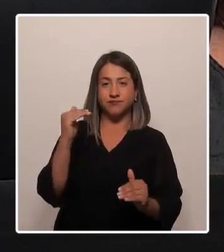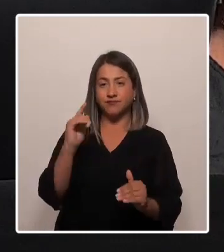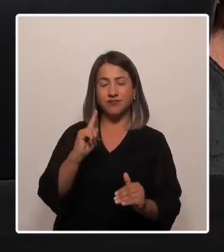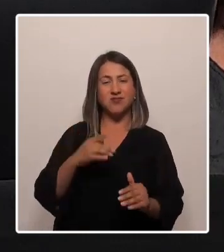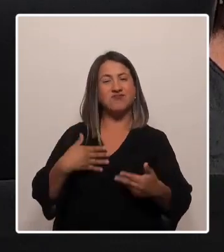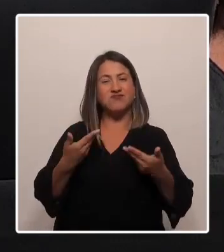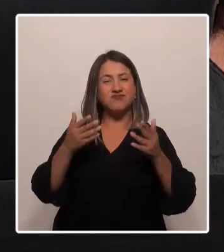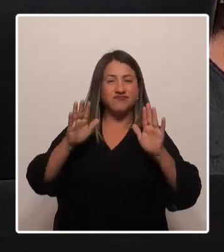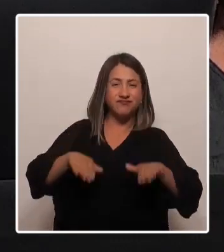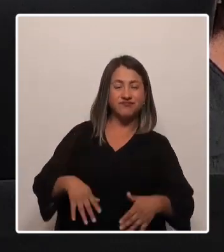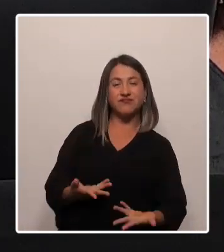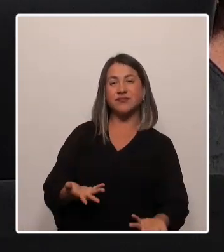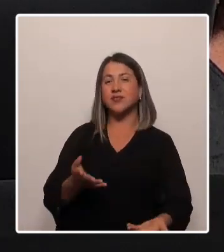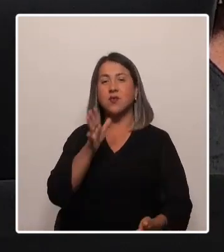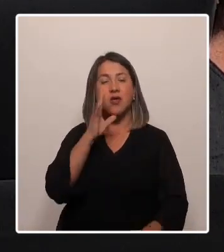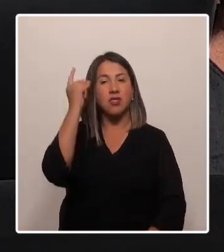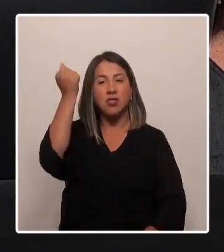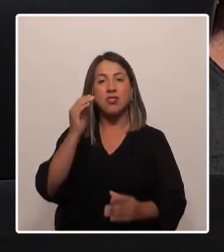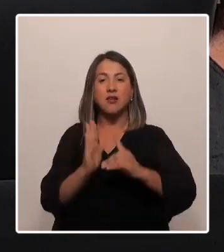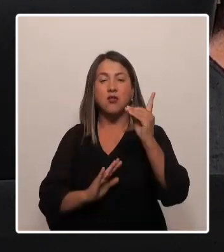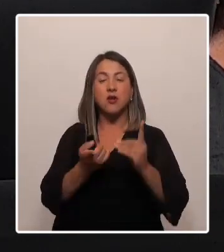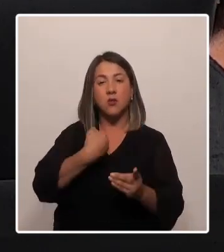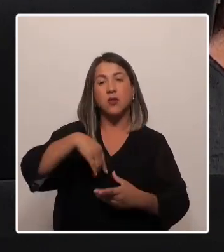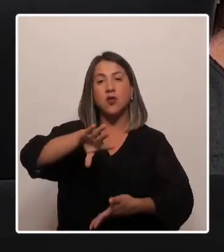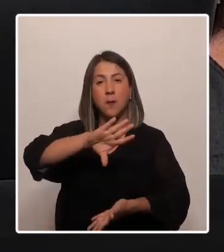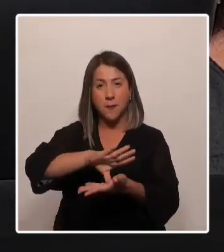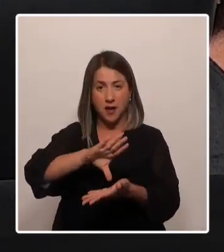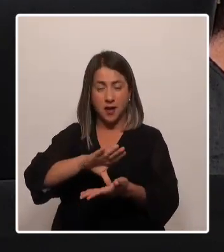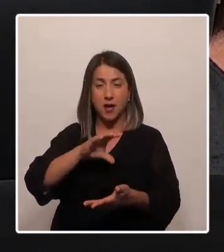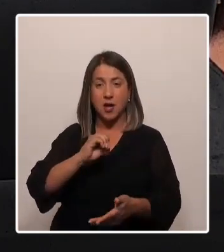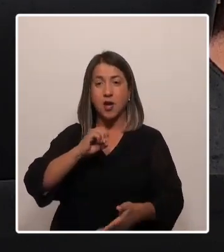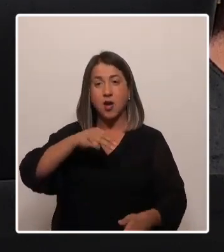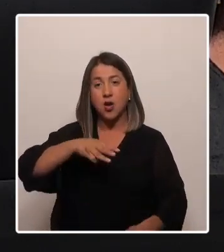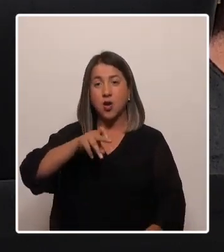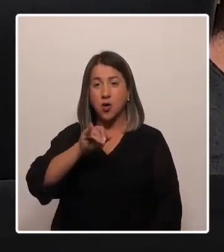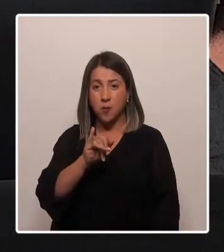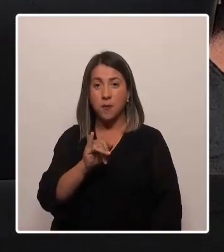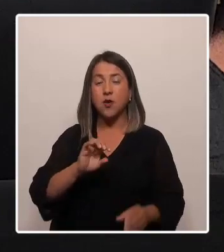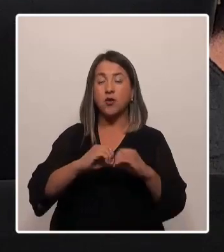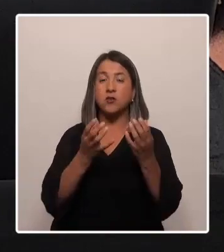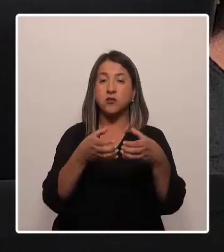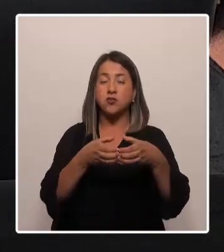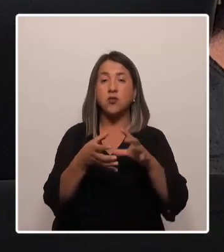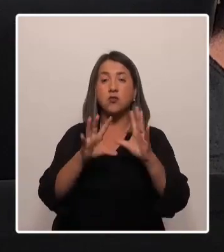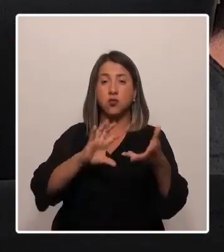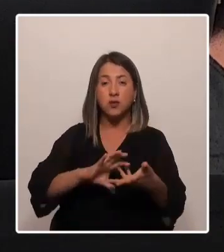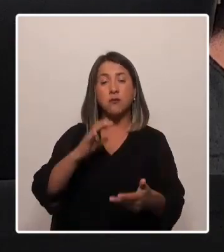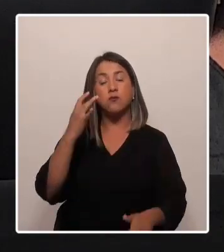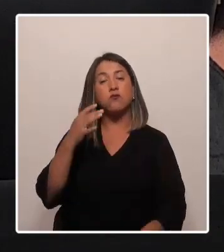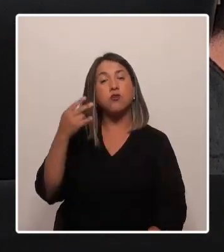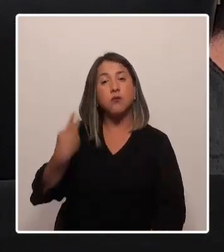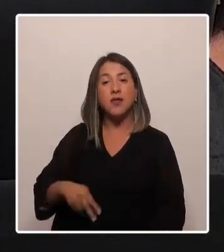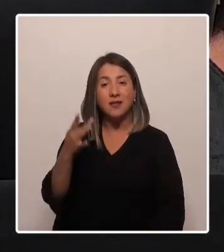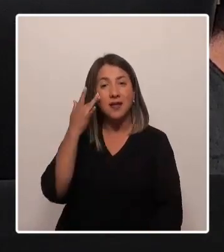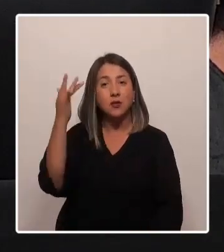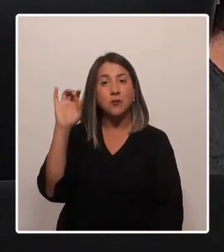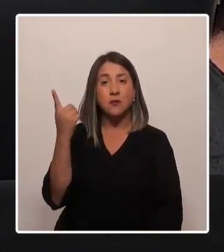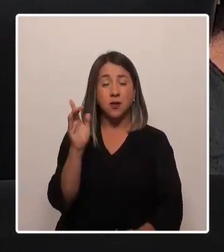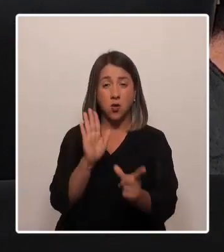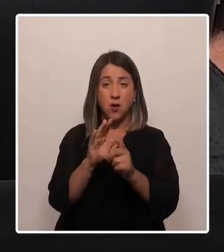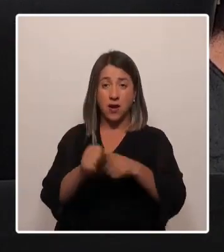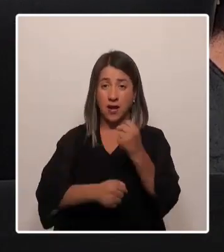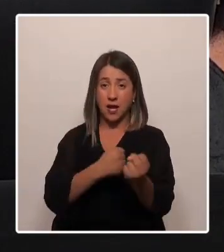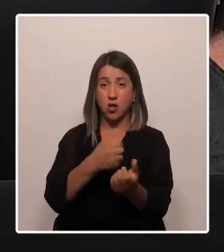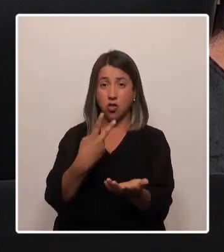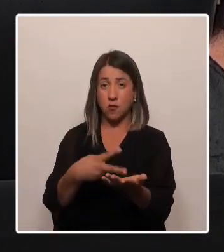efectiva innovación y desarrollo en nuestro país. La OMPI, la Organización Mundial de Propiedad Intelectual, nos situó en el primer lugar el año 2020.